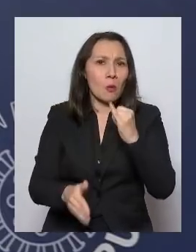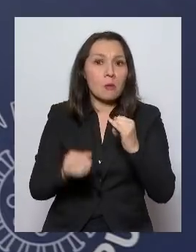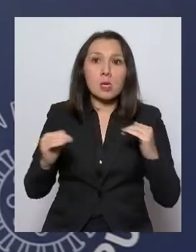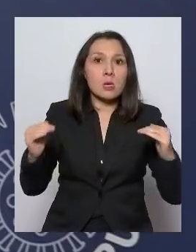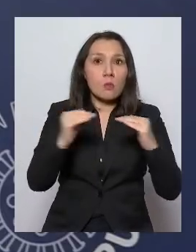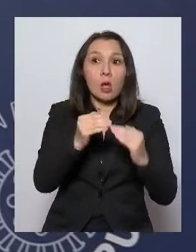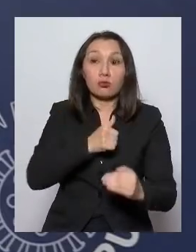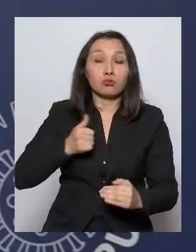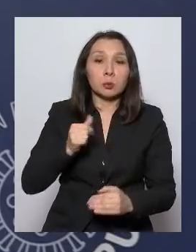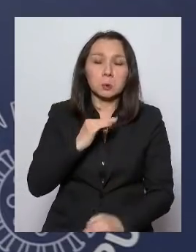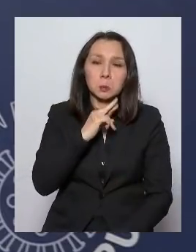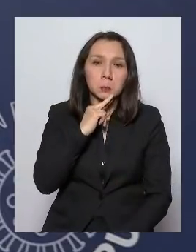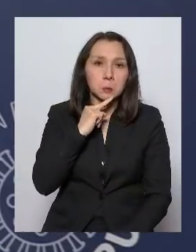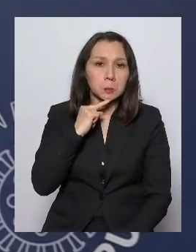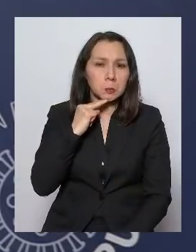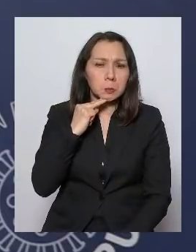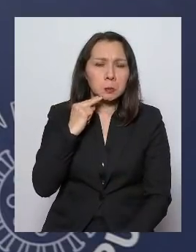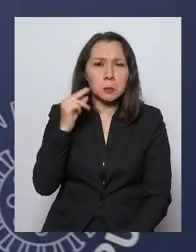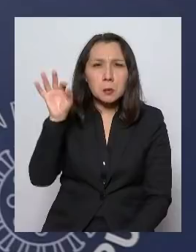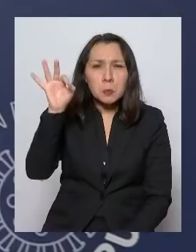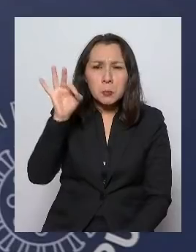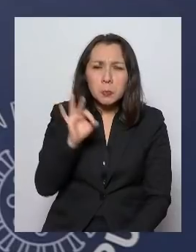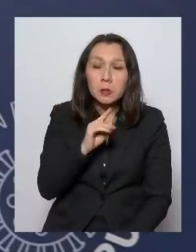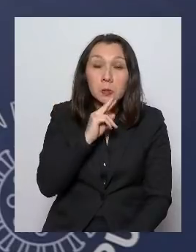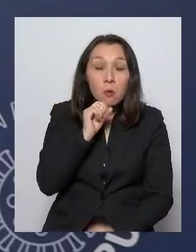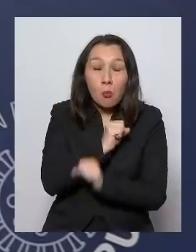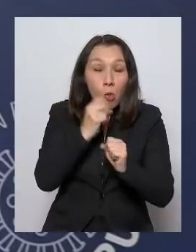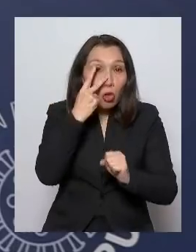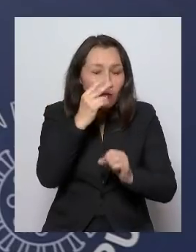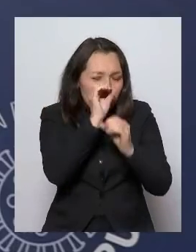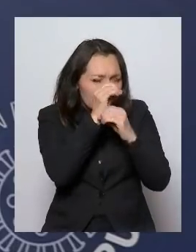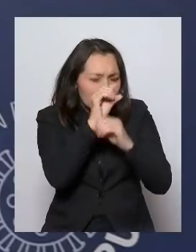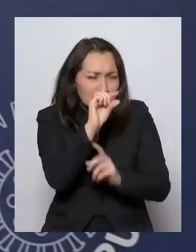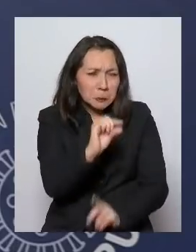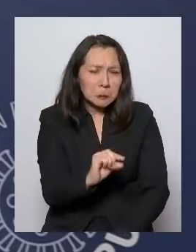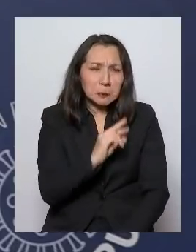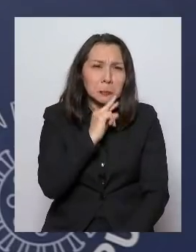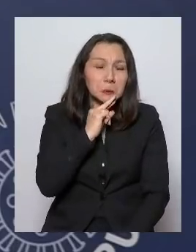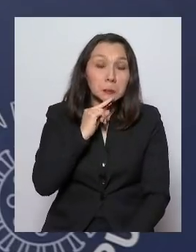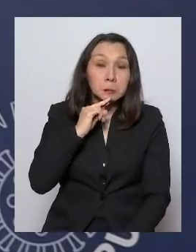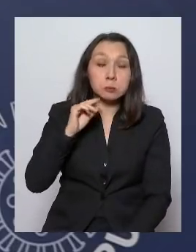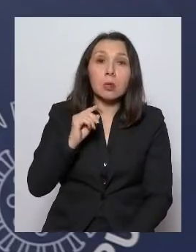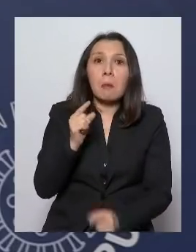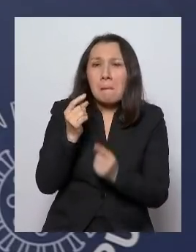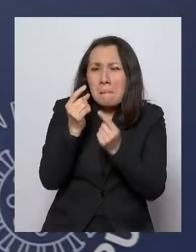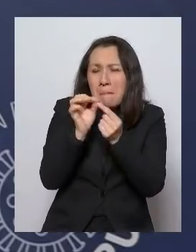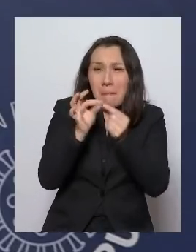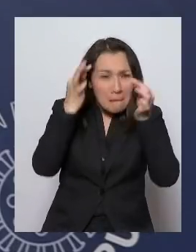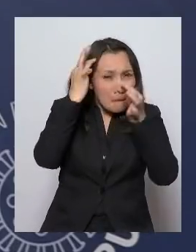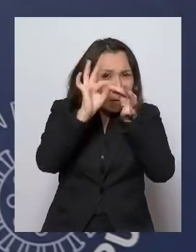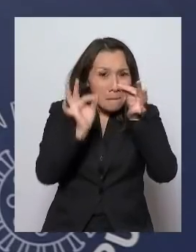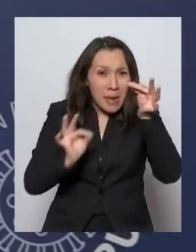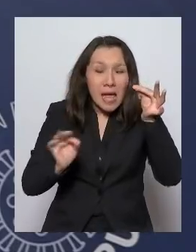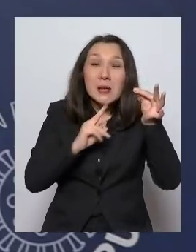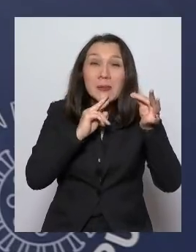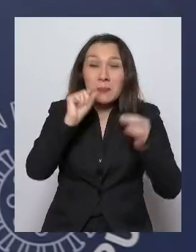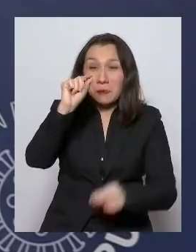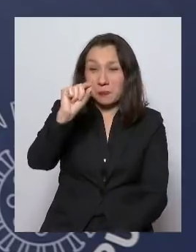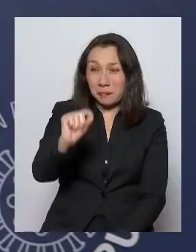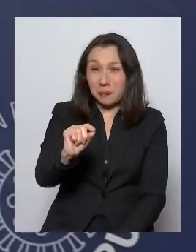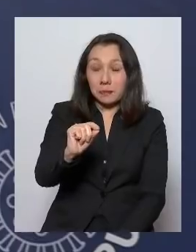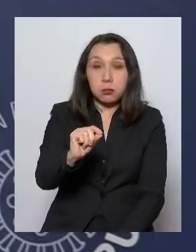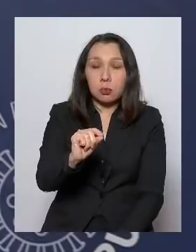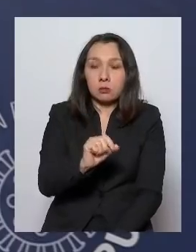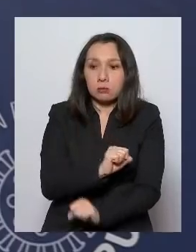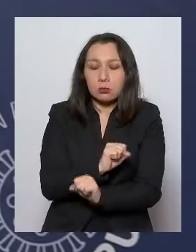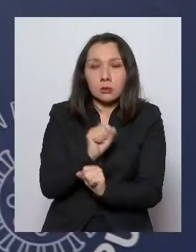es una pequeña partícula microscópica, menor que el tamaño de un cabello, mucho menor que el tamaño de un cabello,